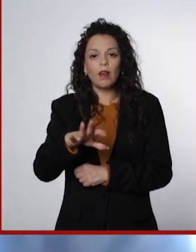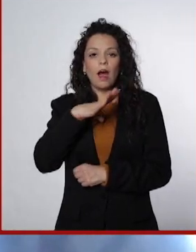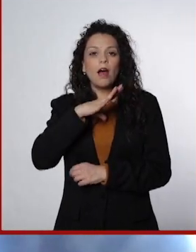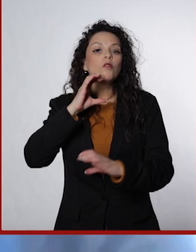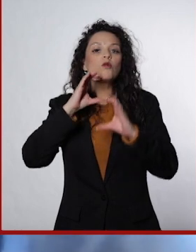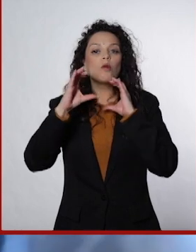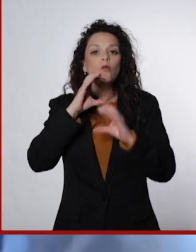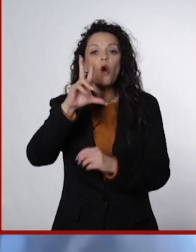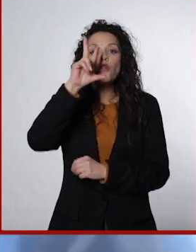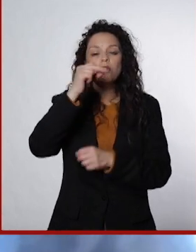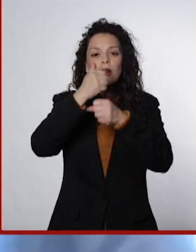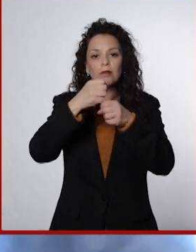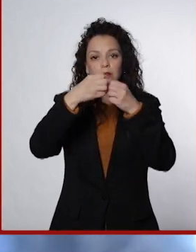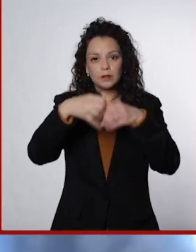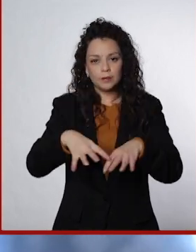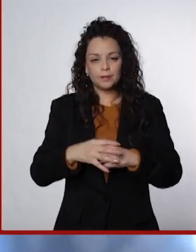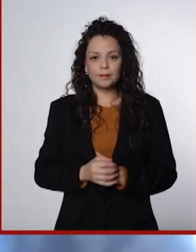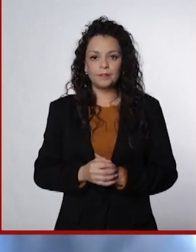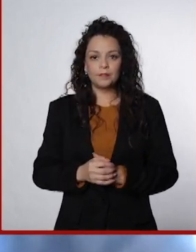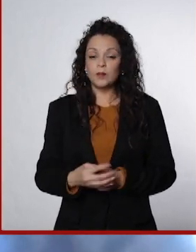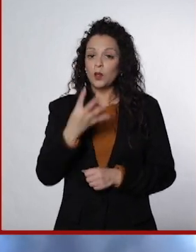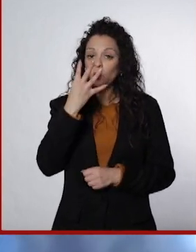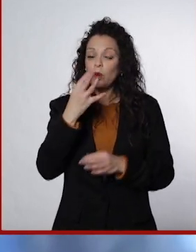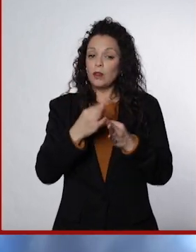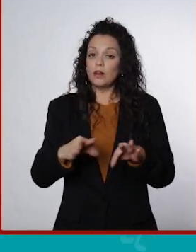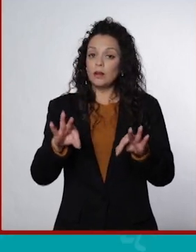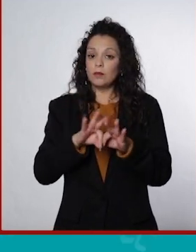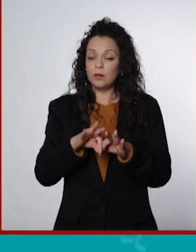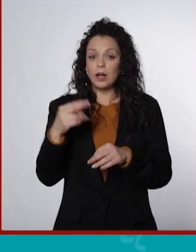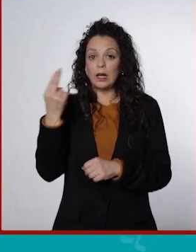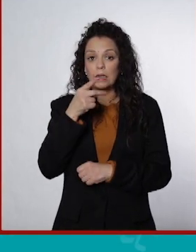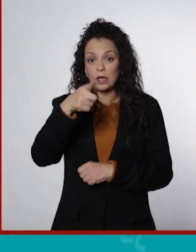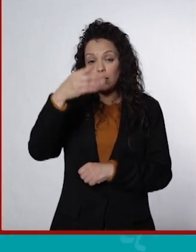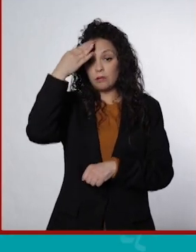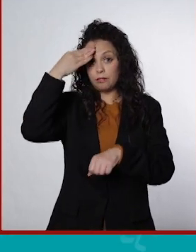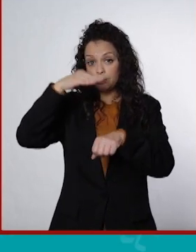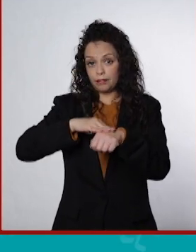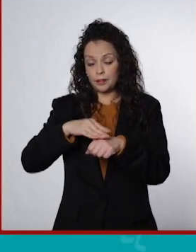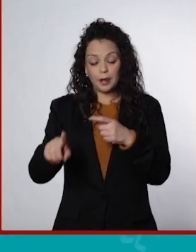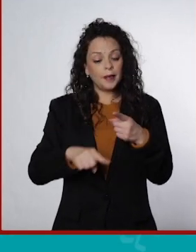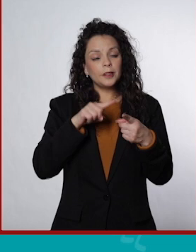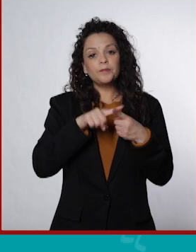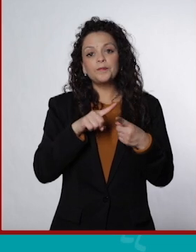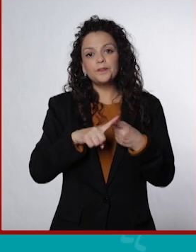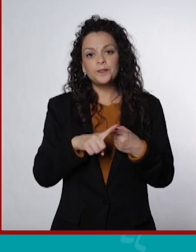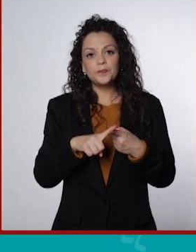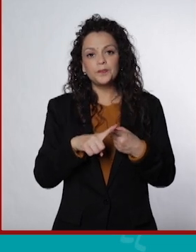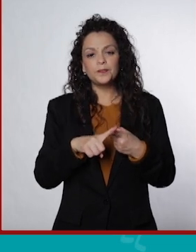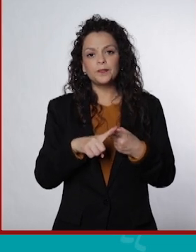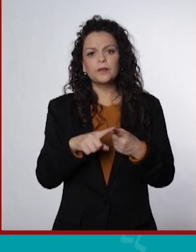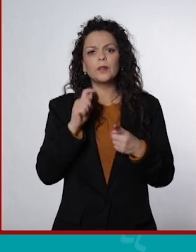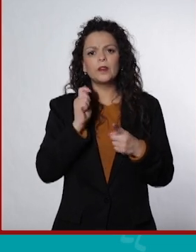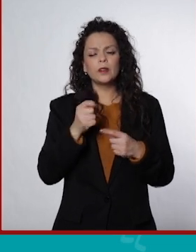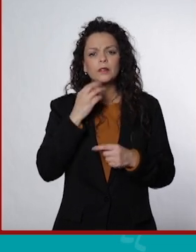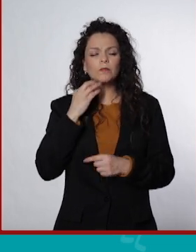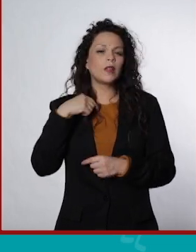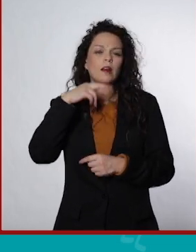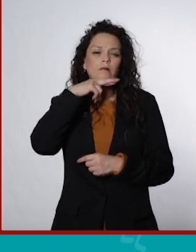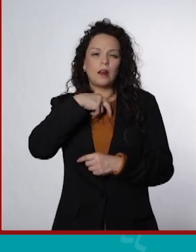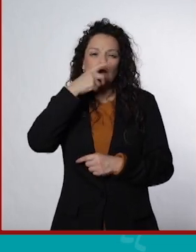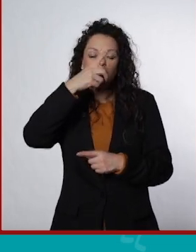más que 4 pasos, son 4 componentes importantes a tener presentes. Uno es, los digo rápido,